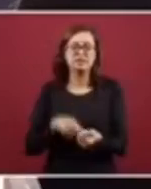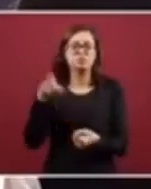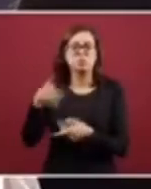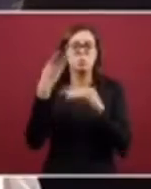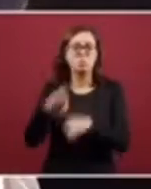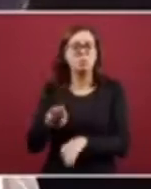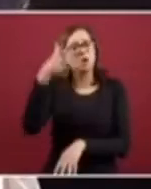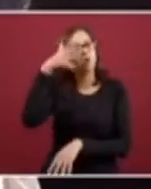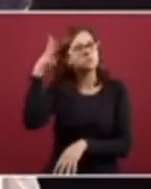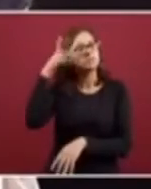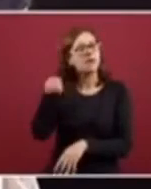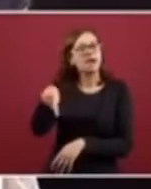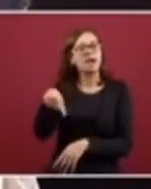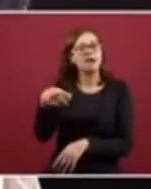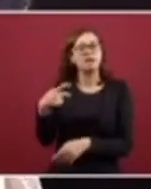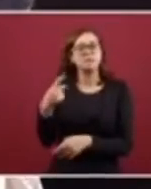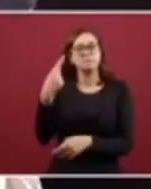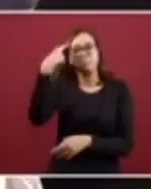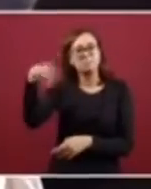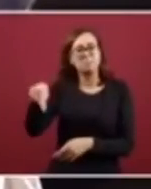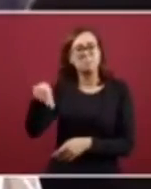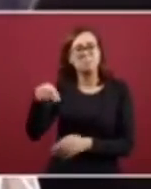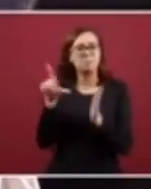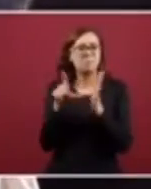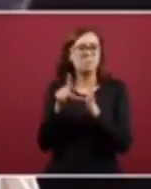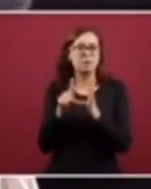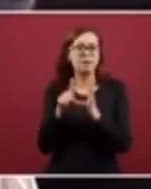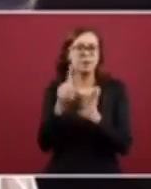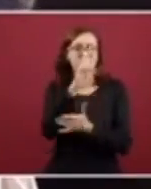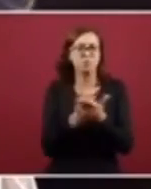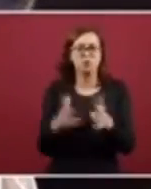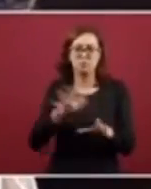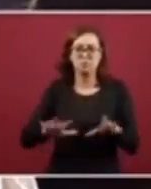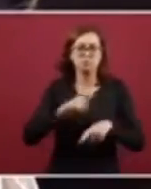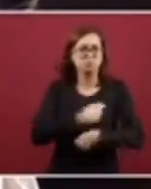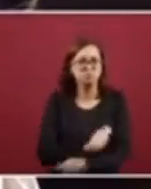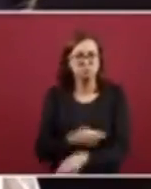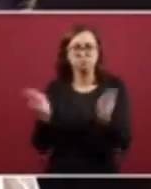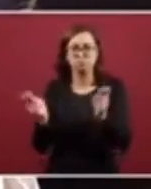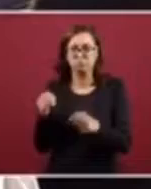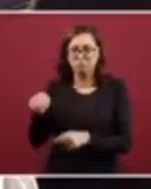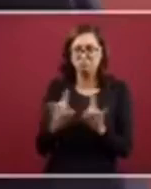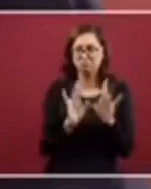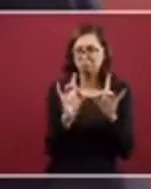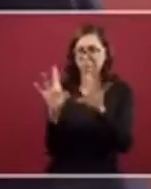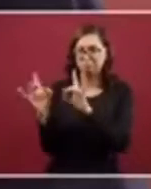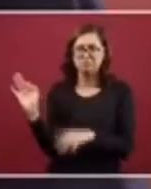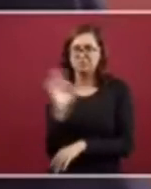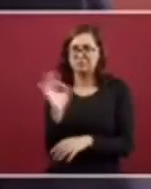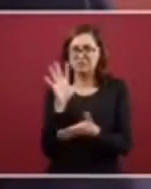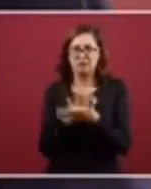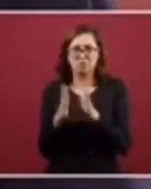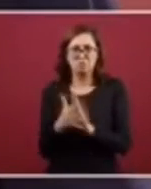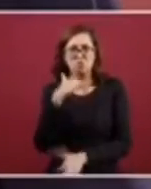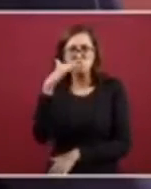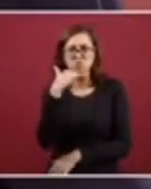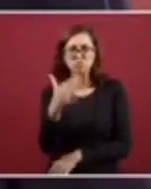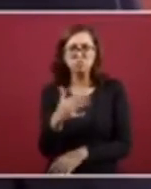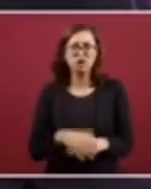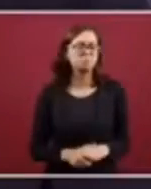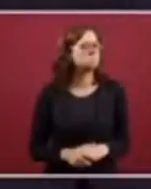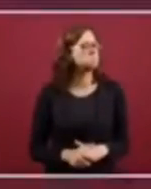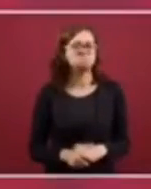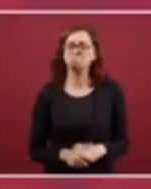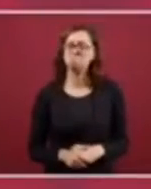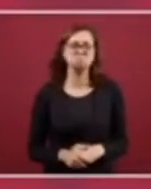Azteca para bajar los recursos de los programas sociales, no, dados estos casos y posibles vínculos de corrupción. No, porque como